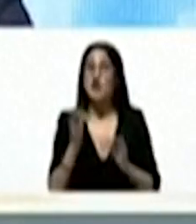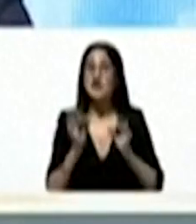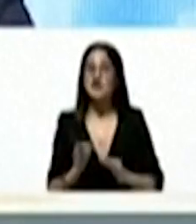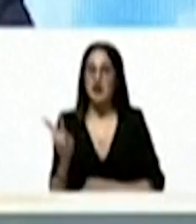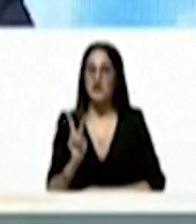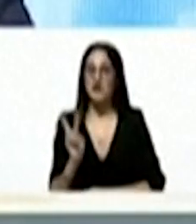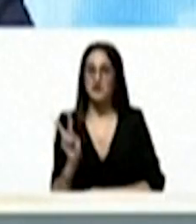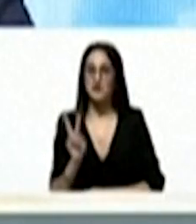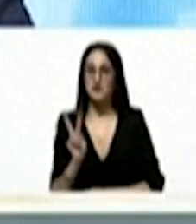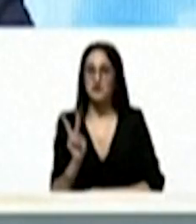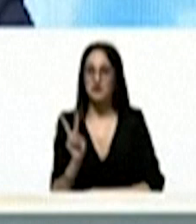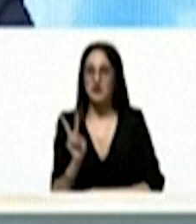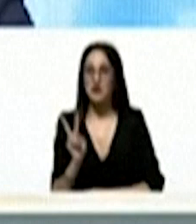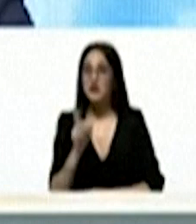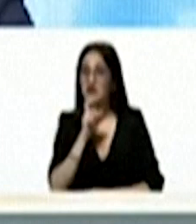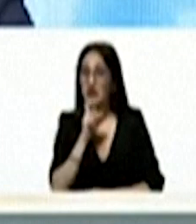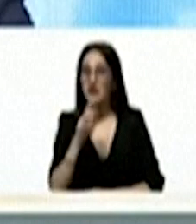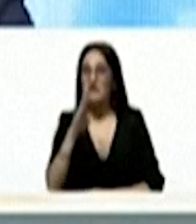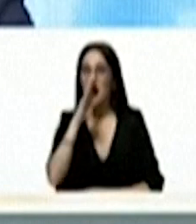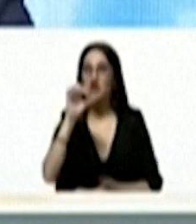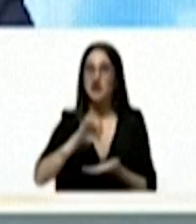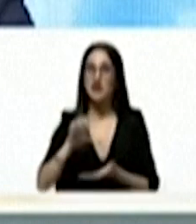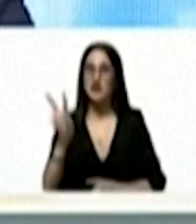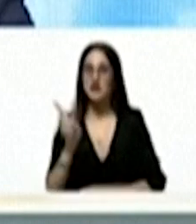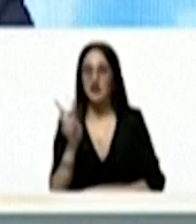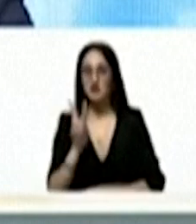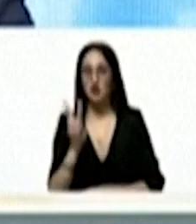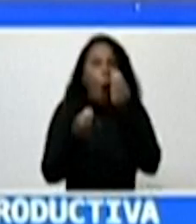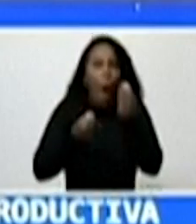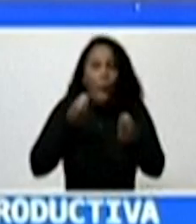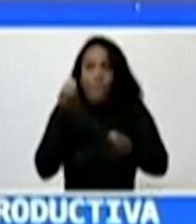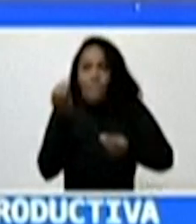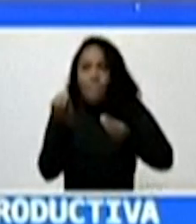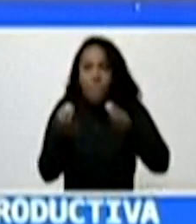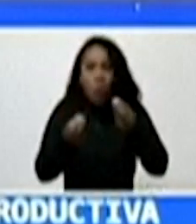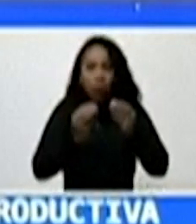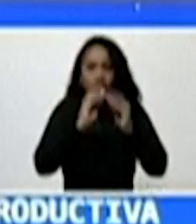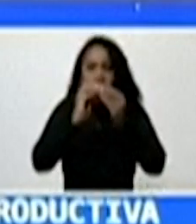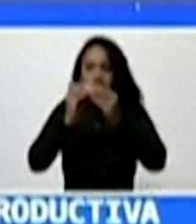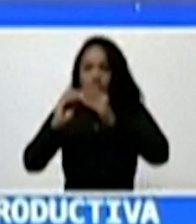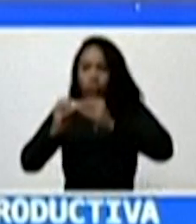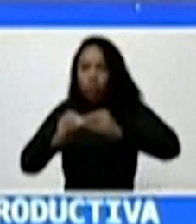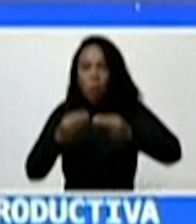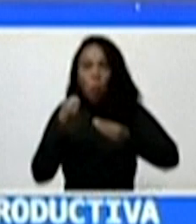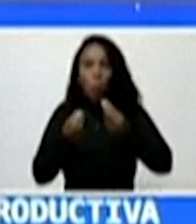aunque venezuela sigue teniendo una de las inflaciones más altas del mundo